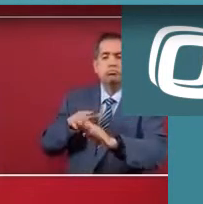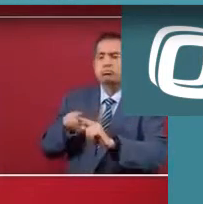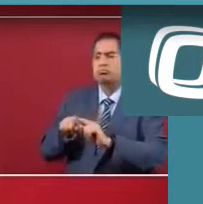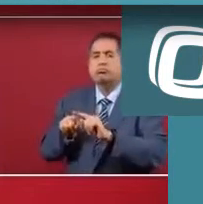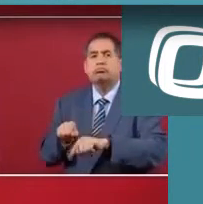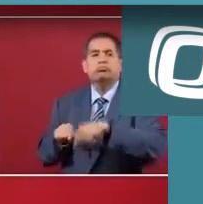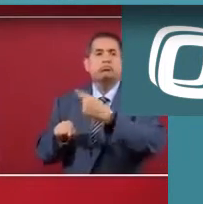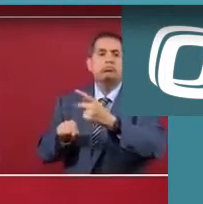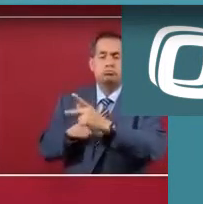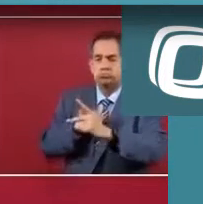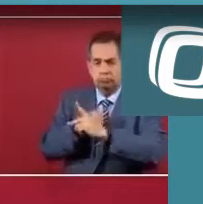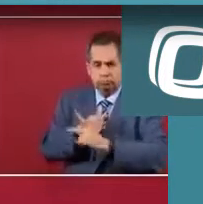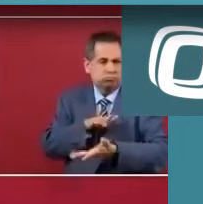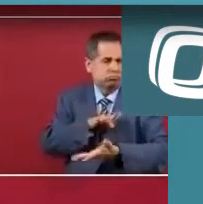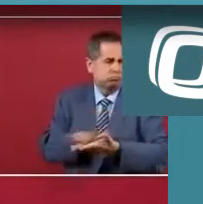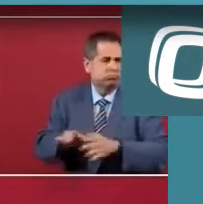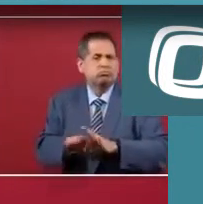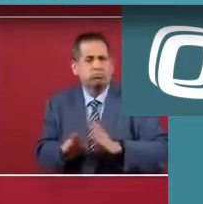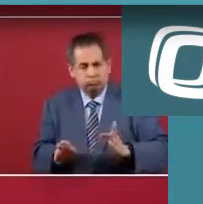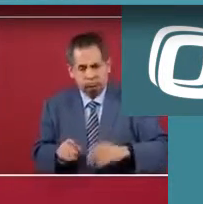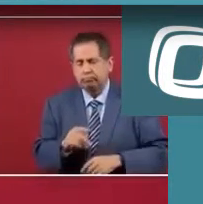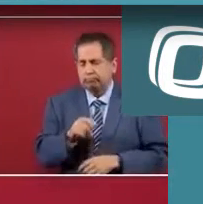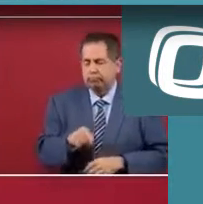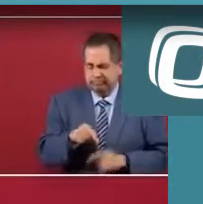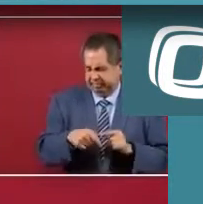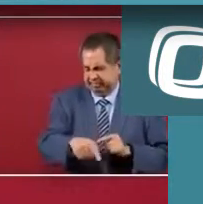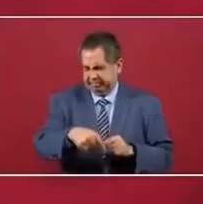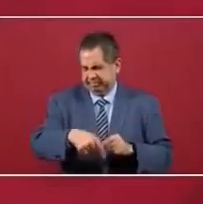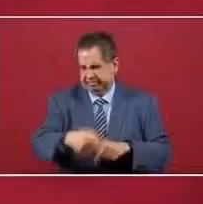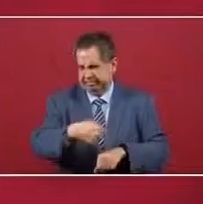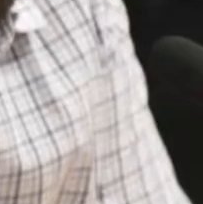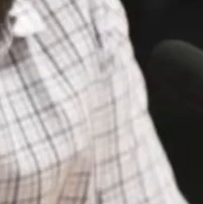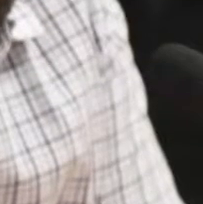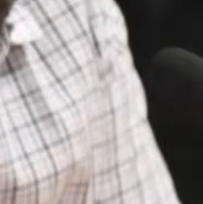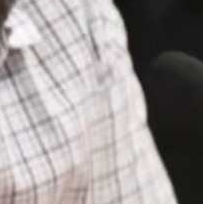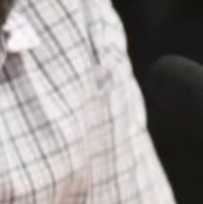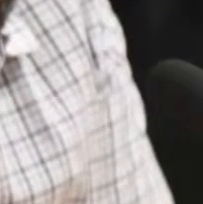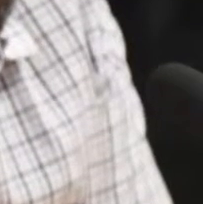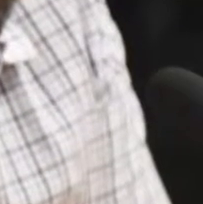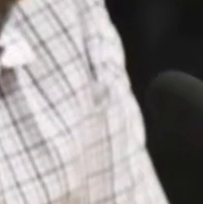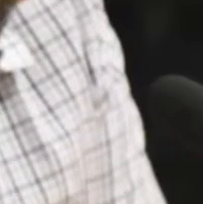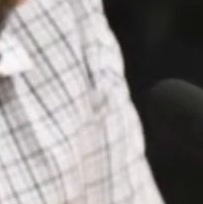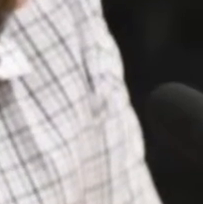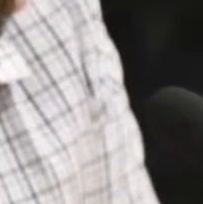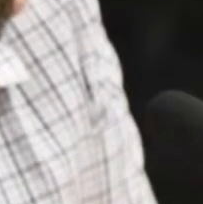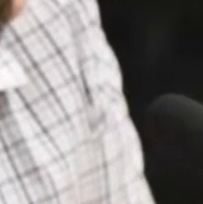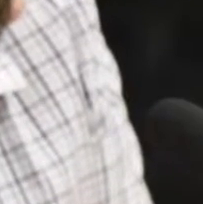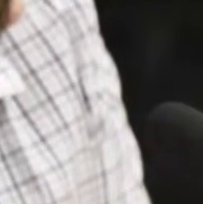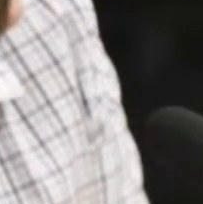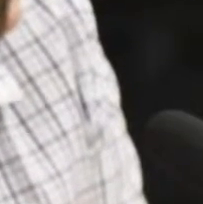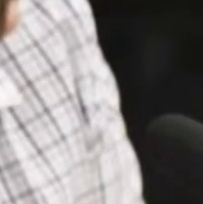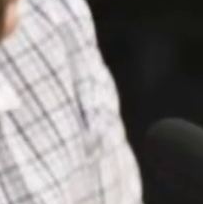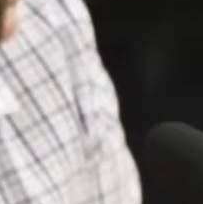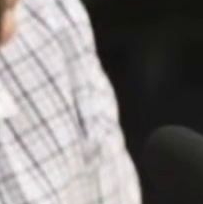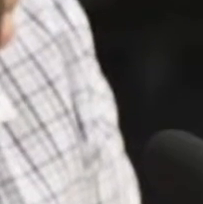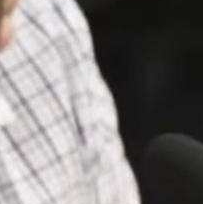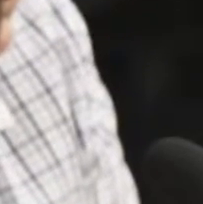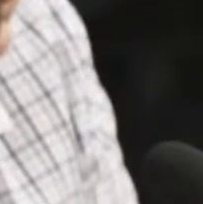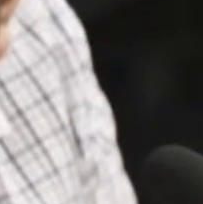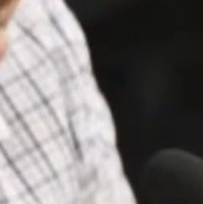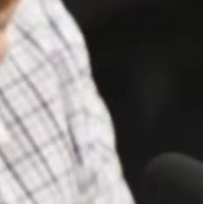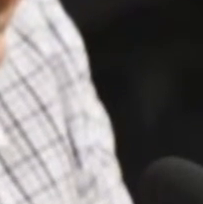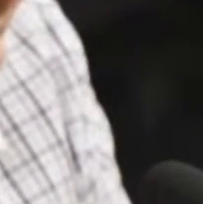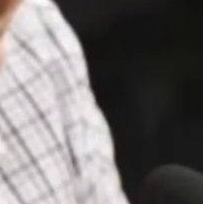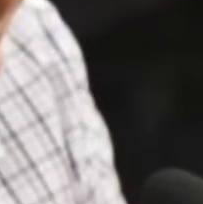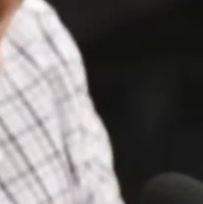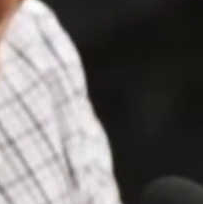caso y rechazó que se le haya solicitado su renuncia. El exgobernador de Veracruz, Javier Duarte,